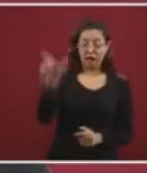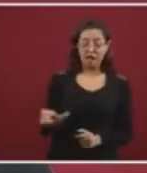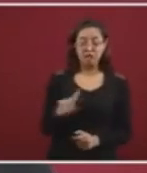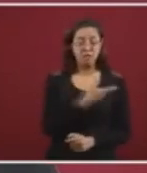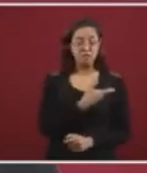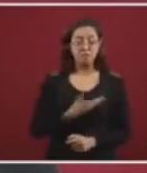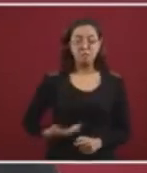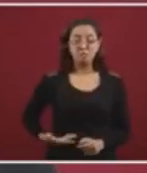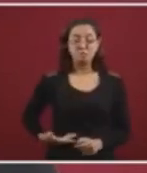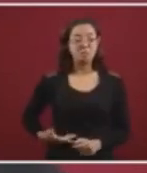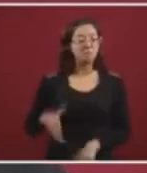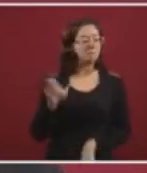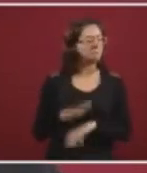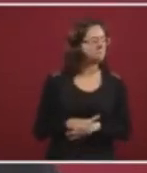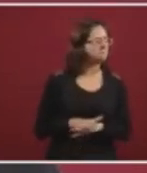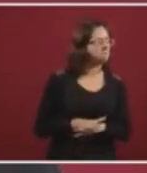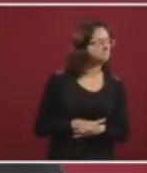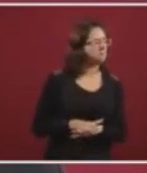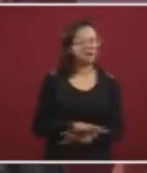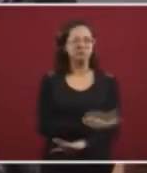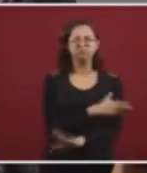más vilipendiado que ha habido.